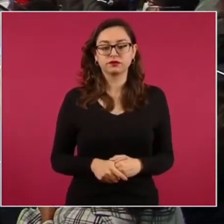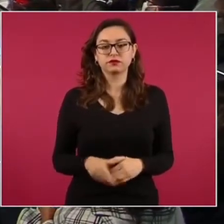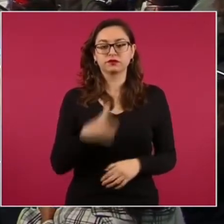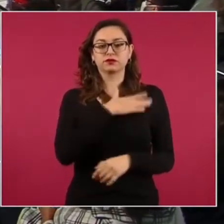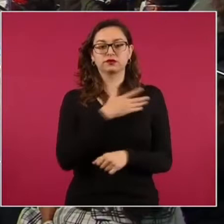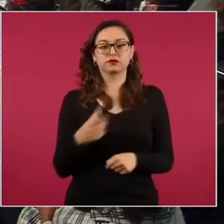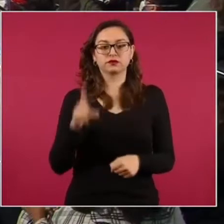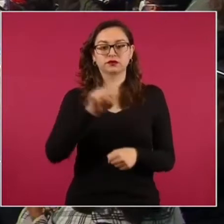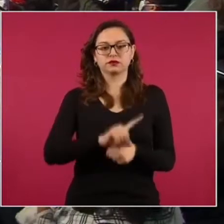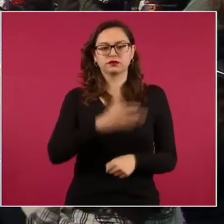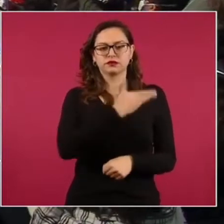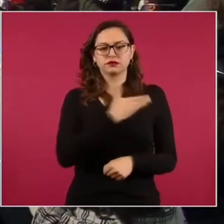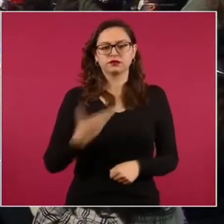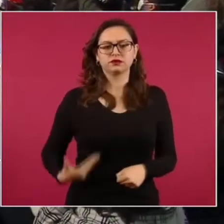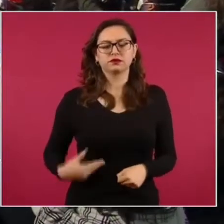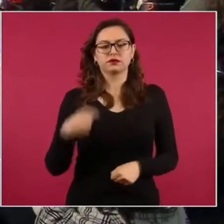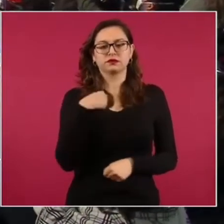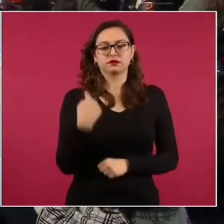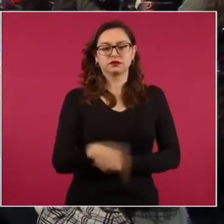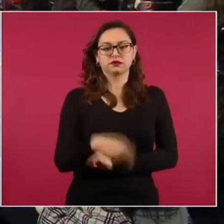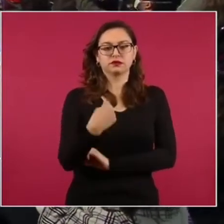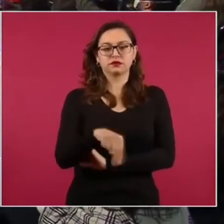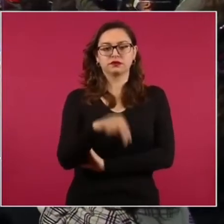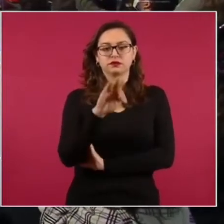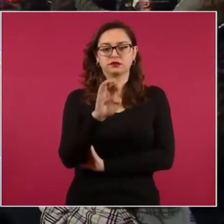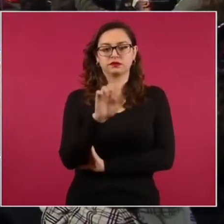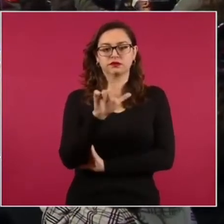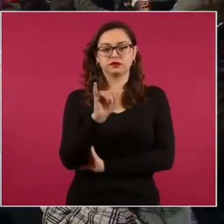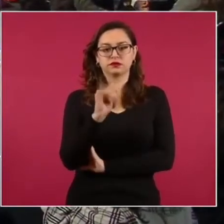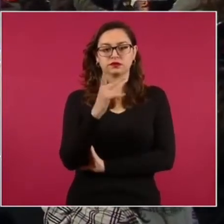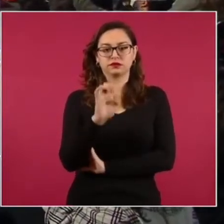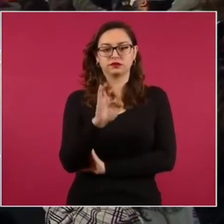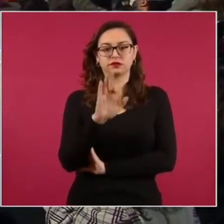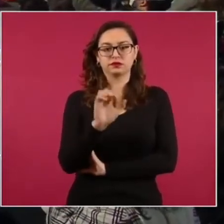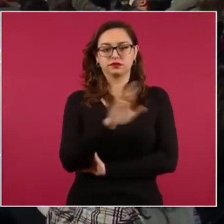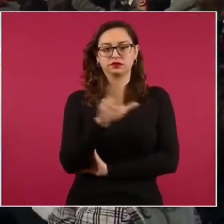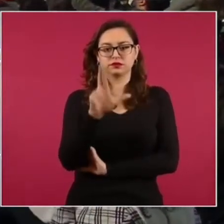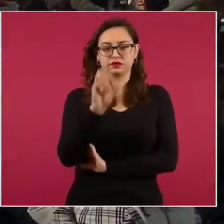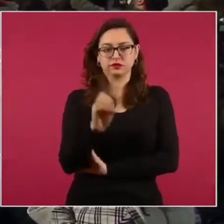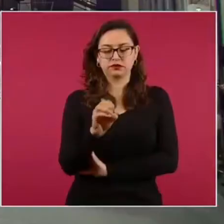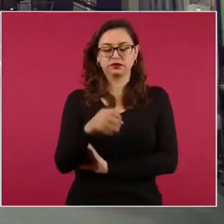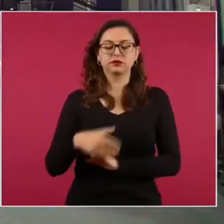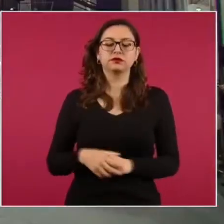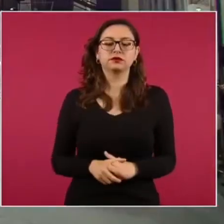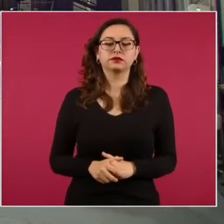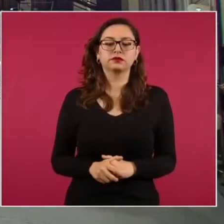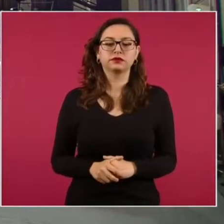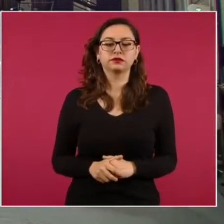Buenos días, señor presidente. Felipe Fierro, de tiempo.com.mx y Puente Libre MX.